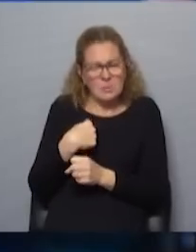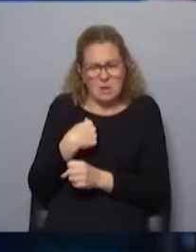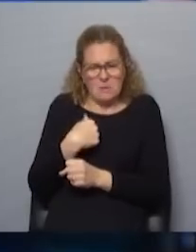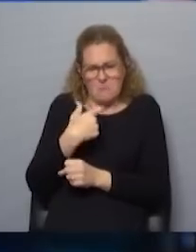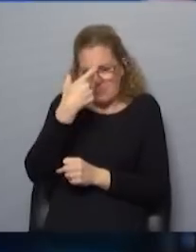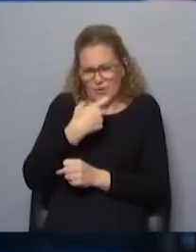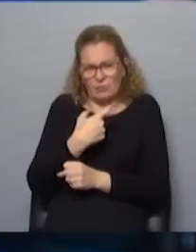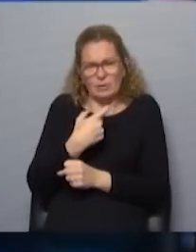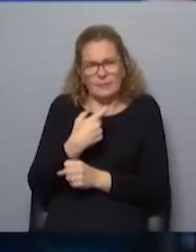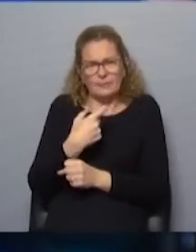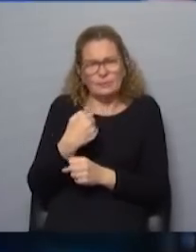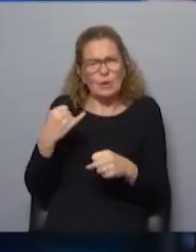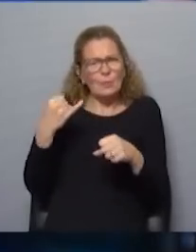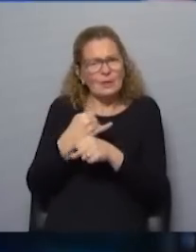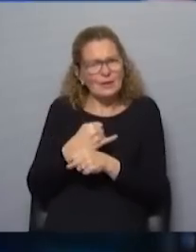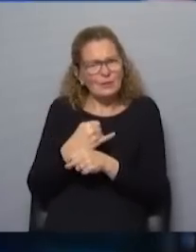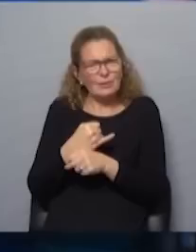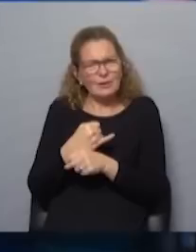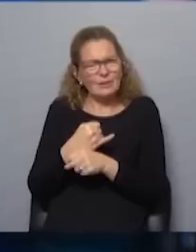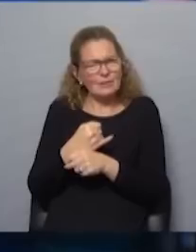si incurrieron en errores